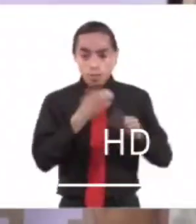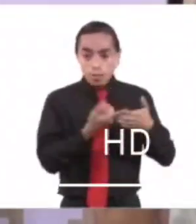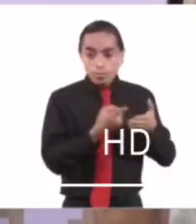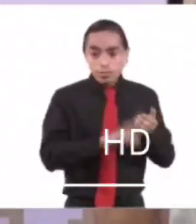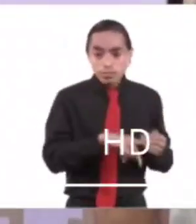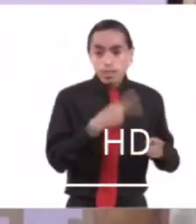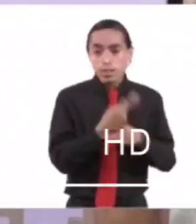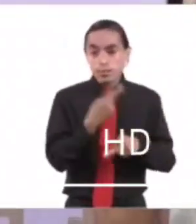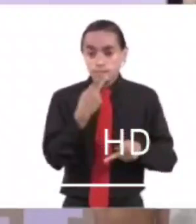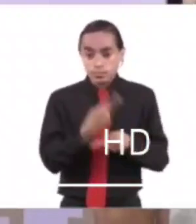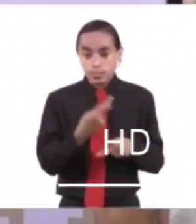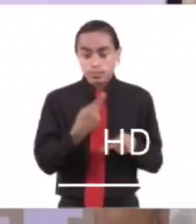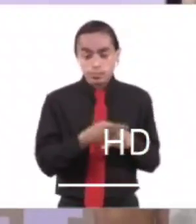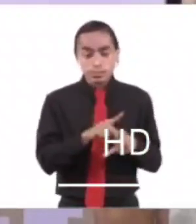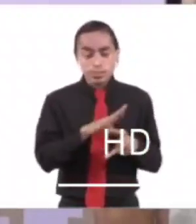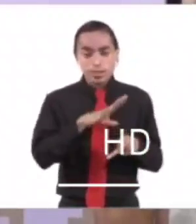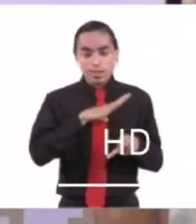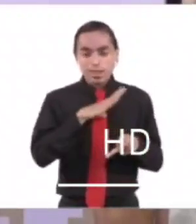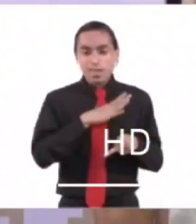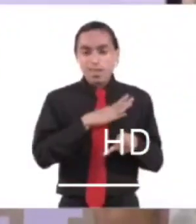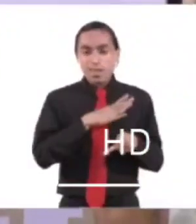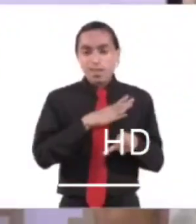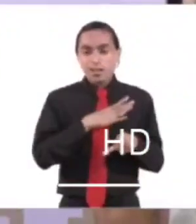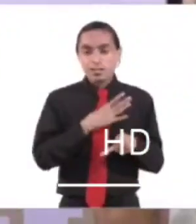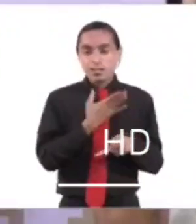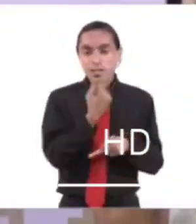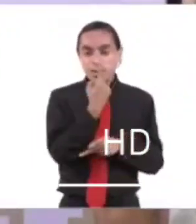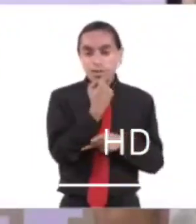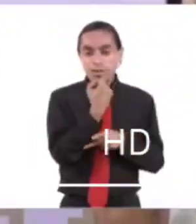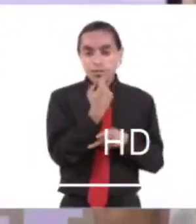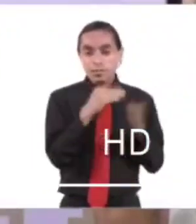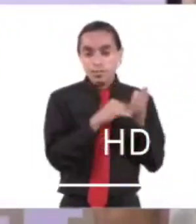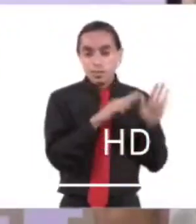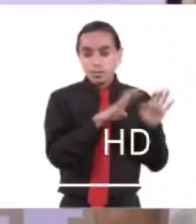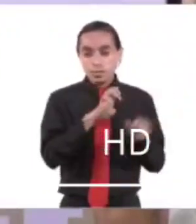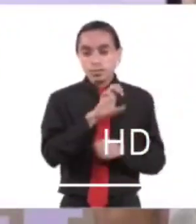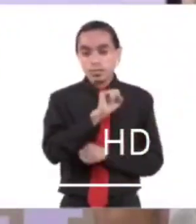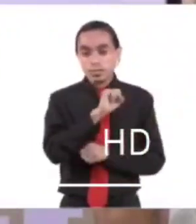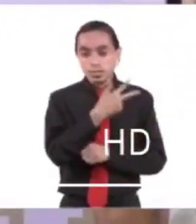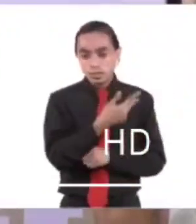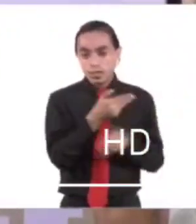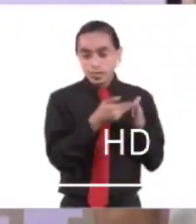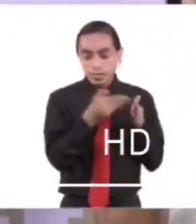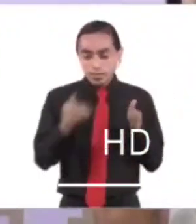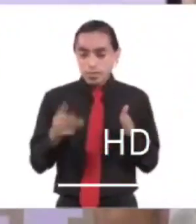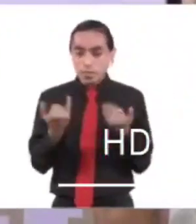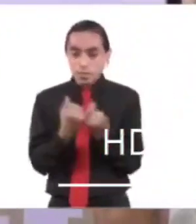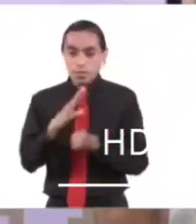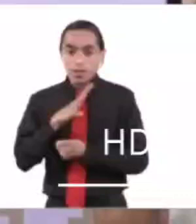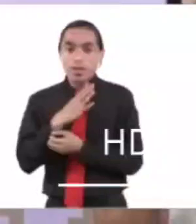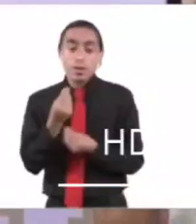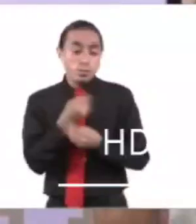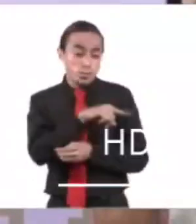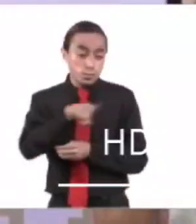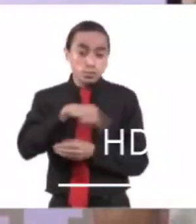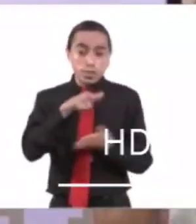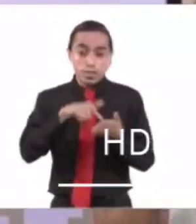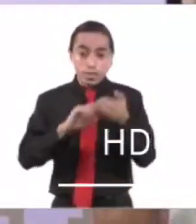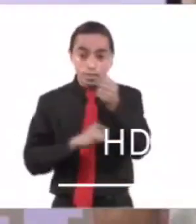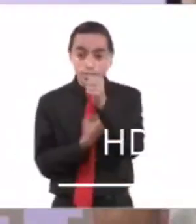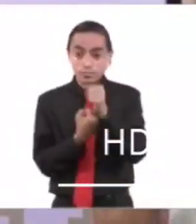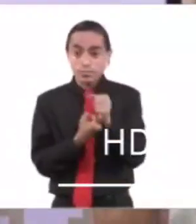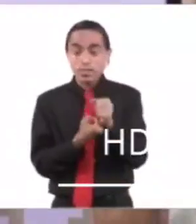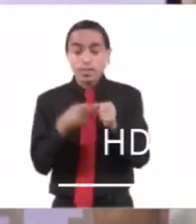prepas populares que se hacían después del 68, y que de muchas de estas escuelas, de estos talleres,